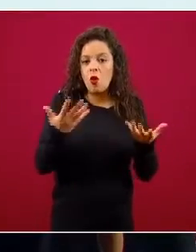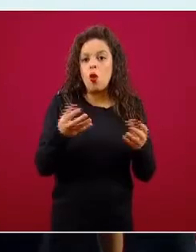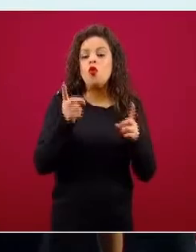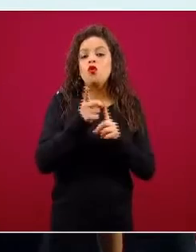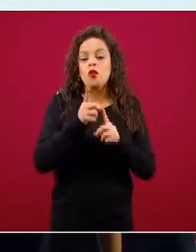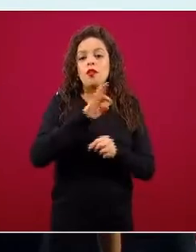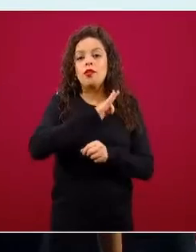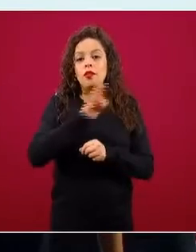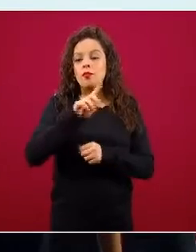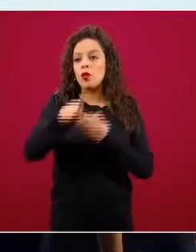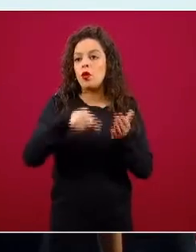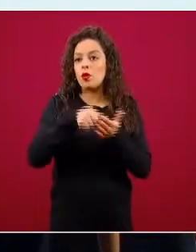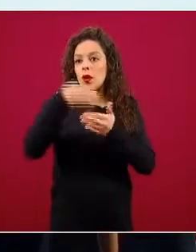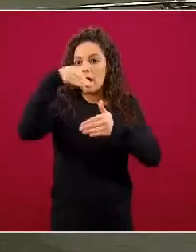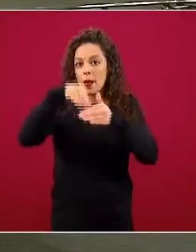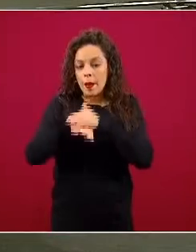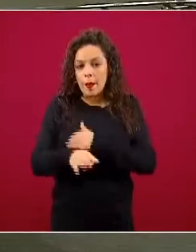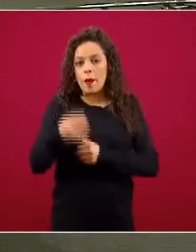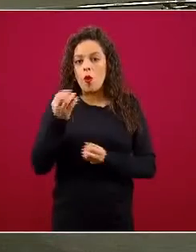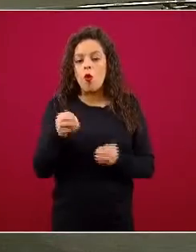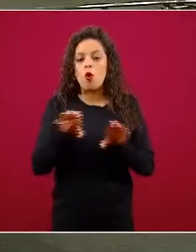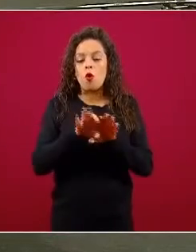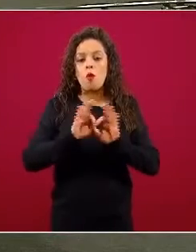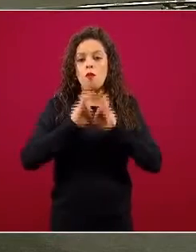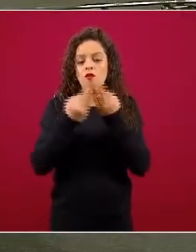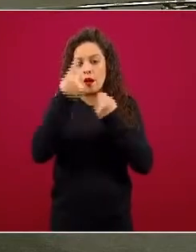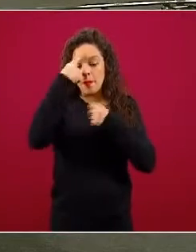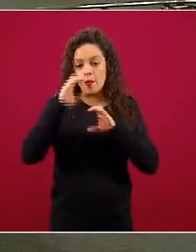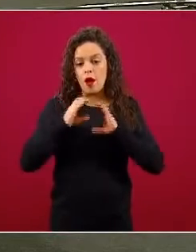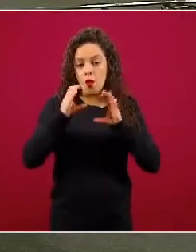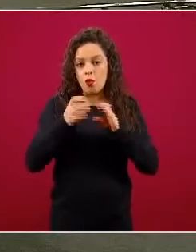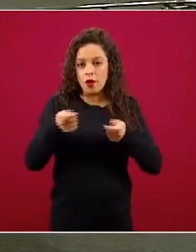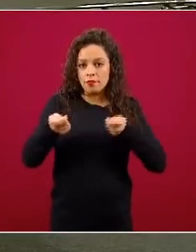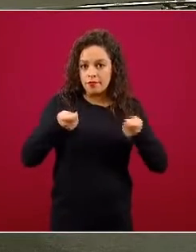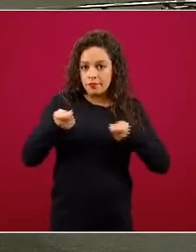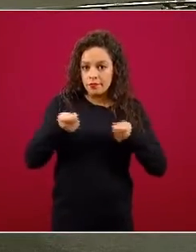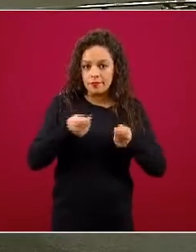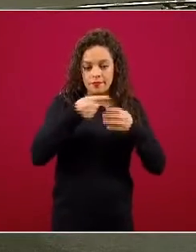intervenciones preventivas, etcétera, etcétera. La siguiente.